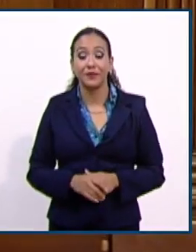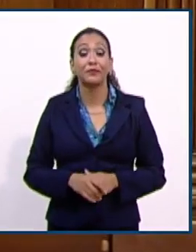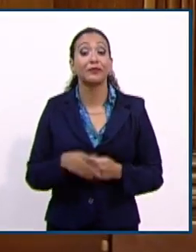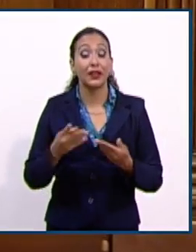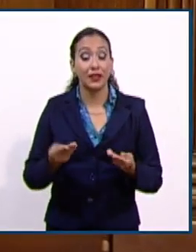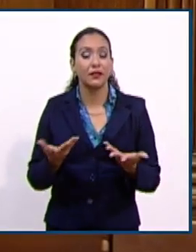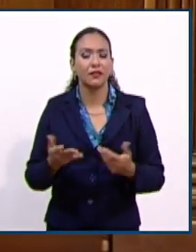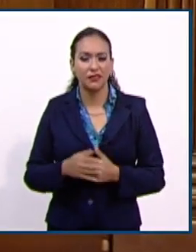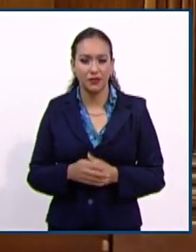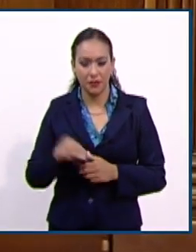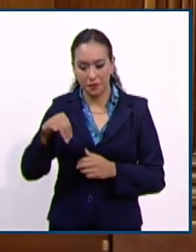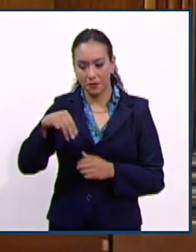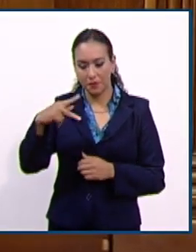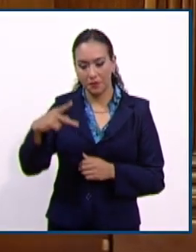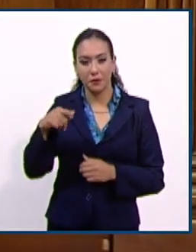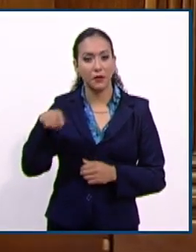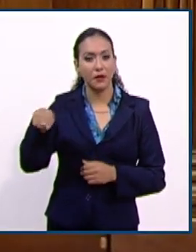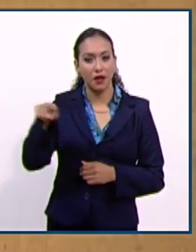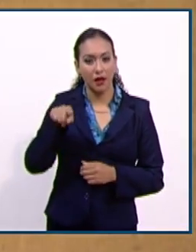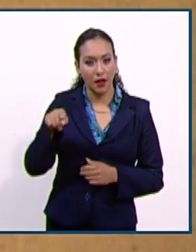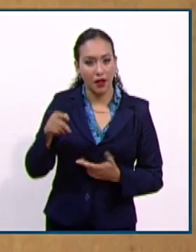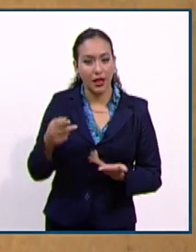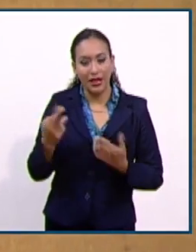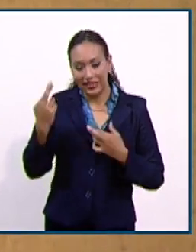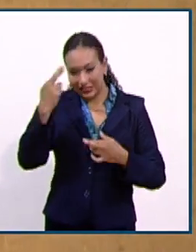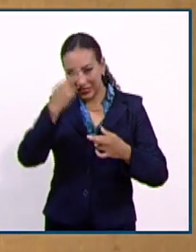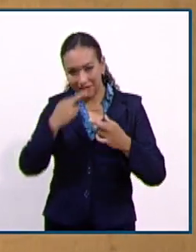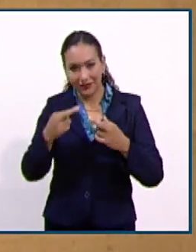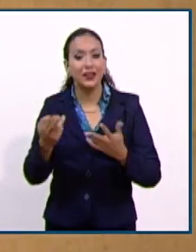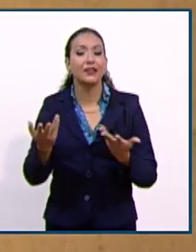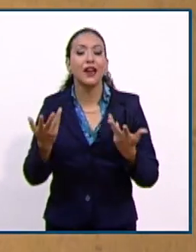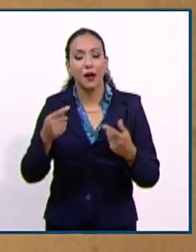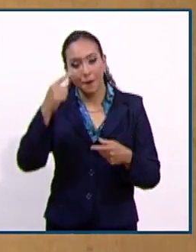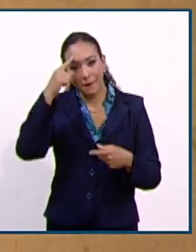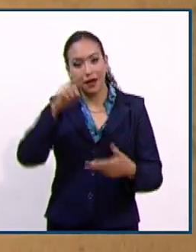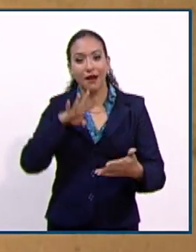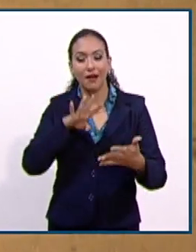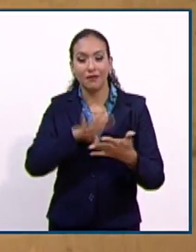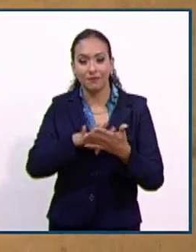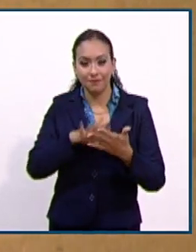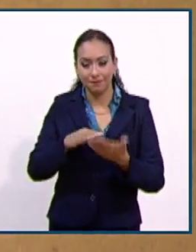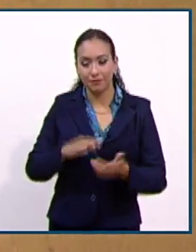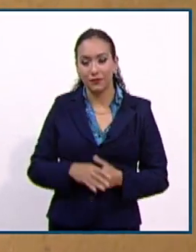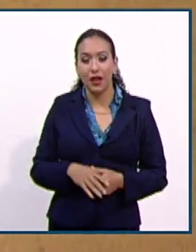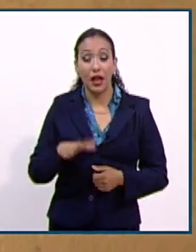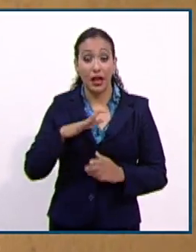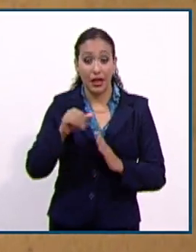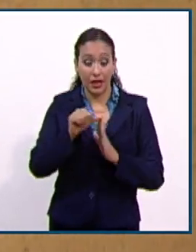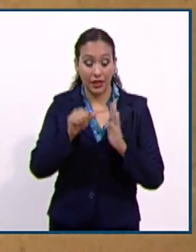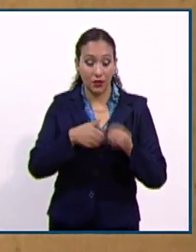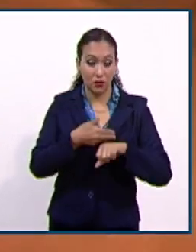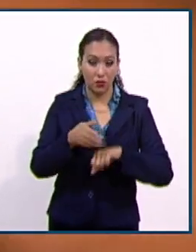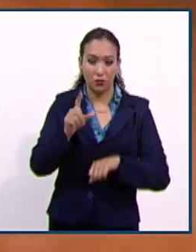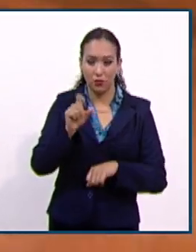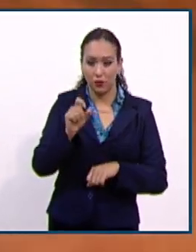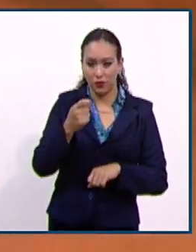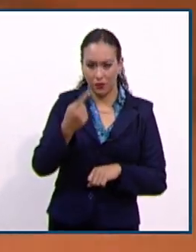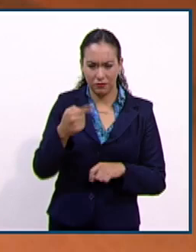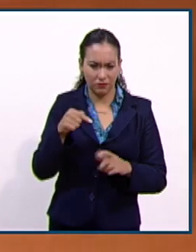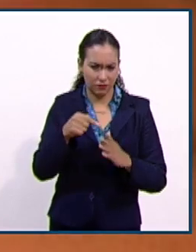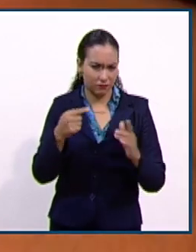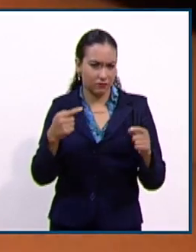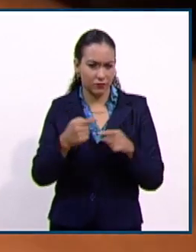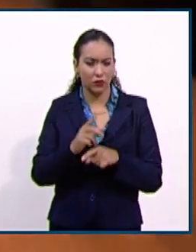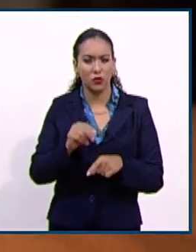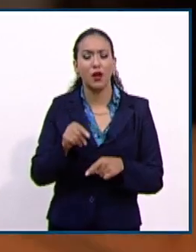para determinar el no ejercicio de la acción penal. Disposición, dijo, que no es contraria al artículo 21 constitucional, que lo